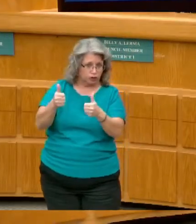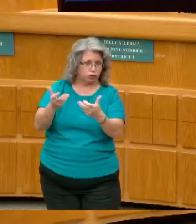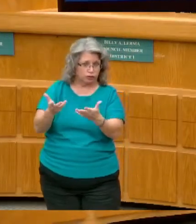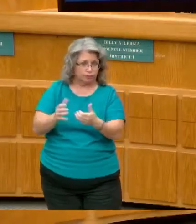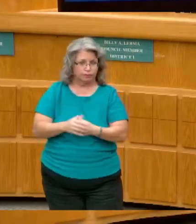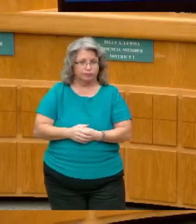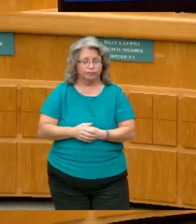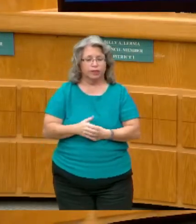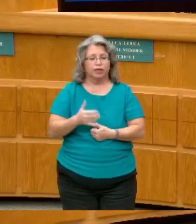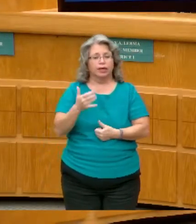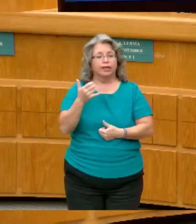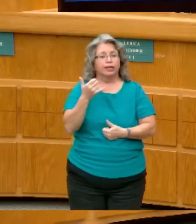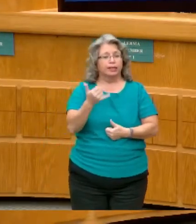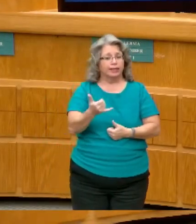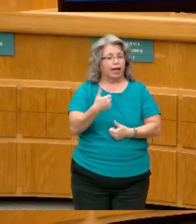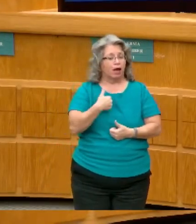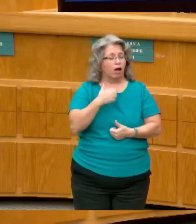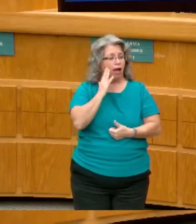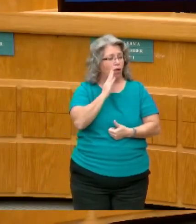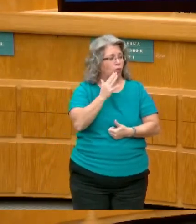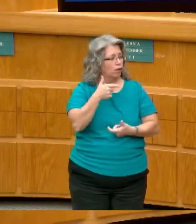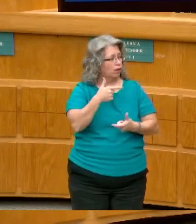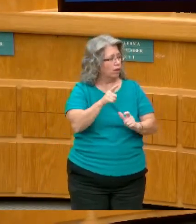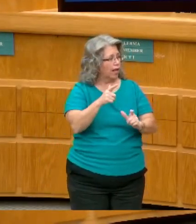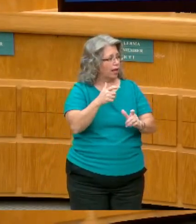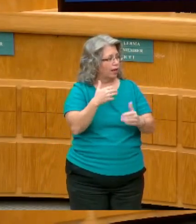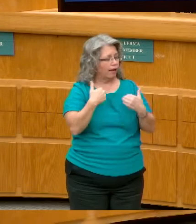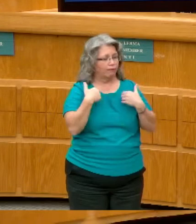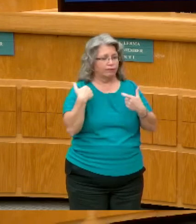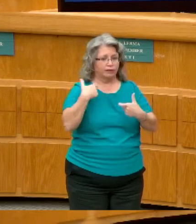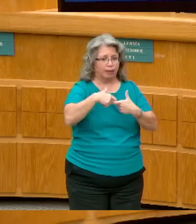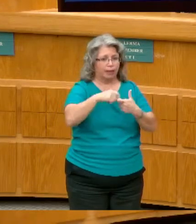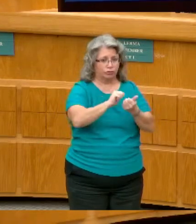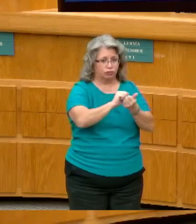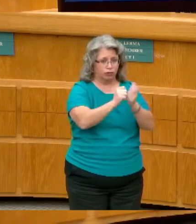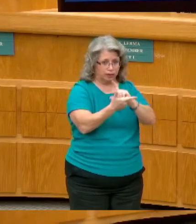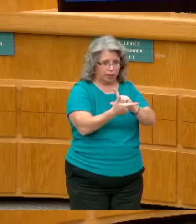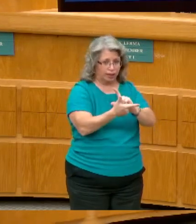I will now let them translate, and then we will go to Dr. Bird. Thank you.